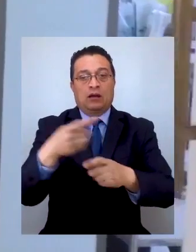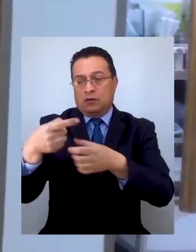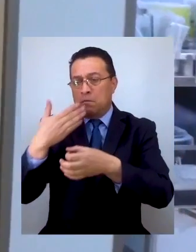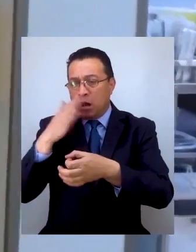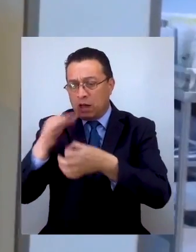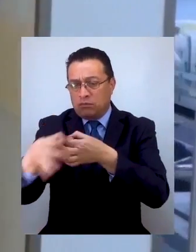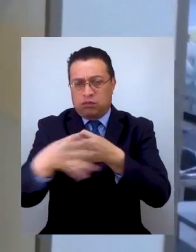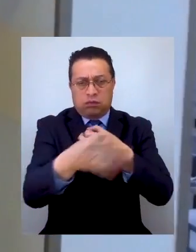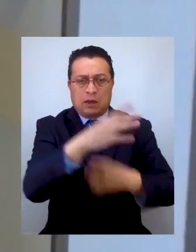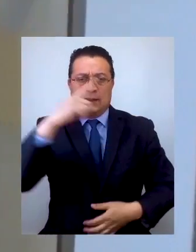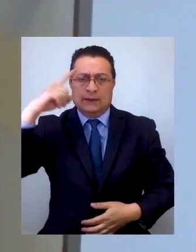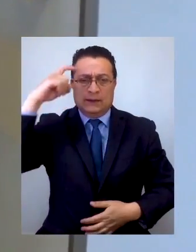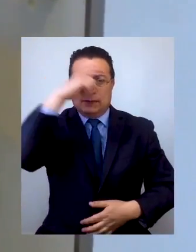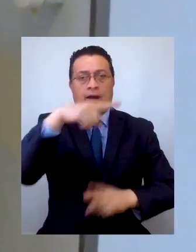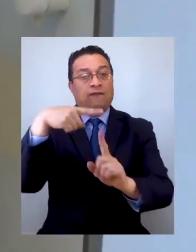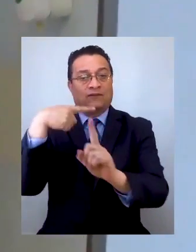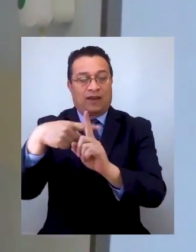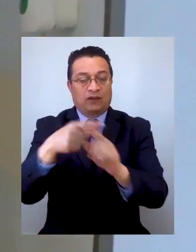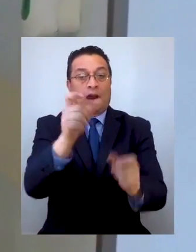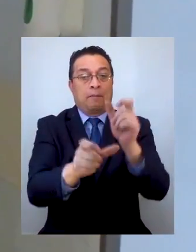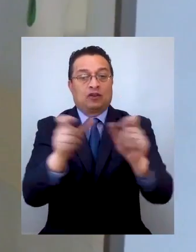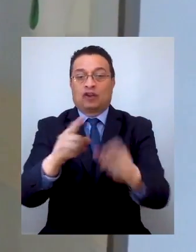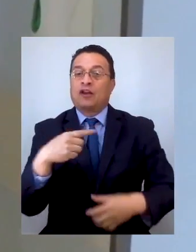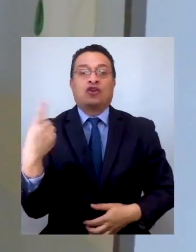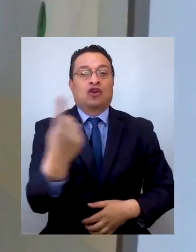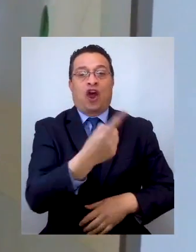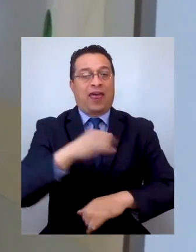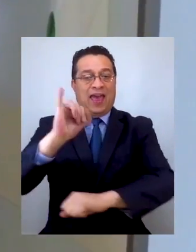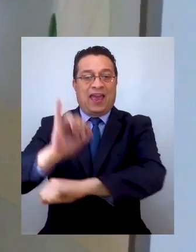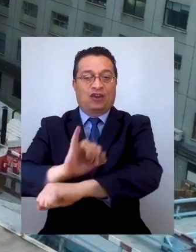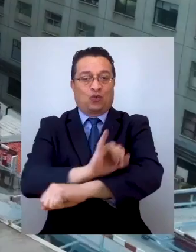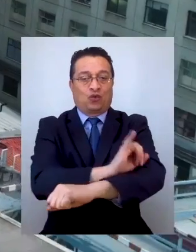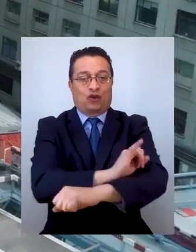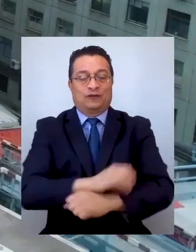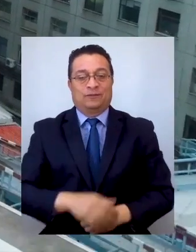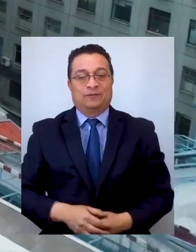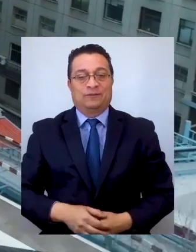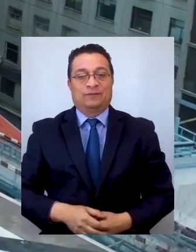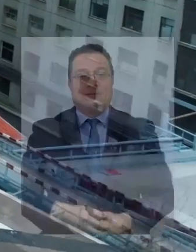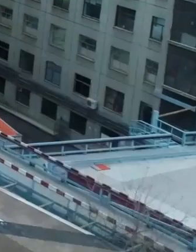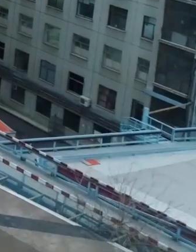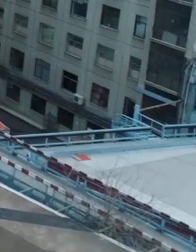trabajo transdisciplinar de alta complejidad en beneficio de los pacientes de toda la institución.